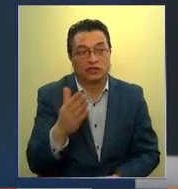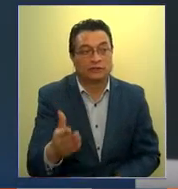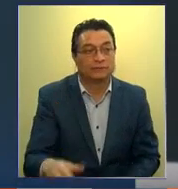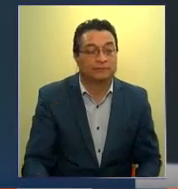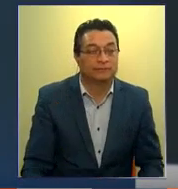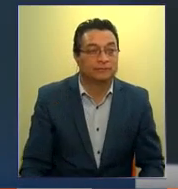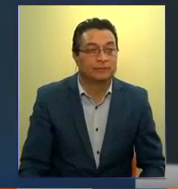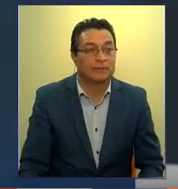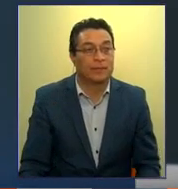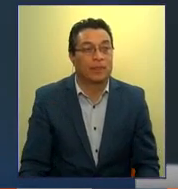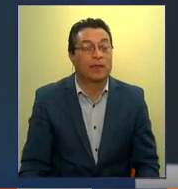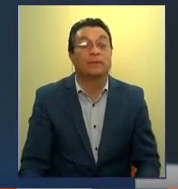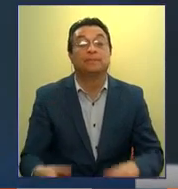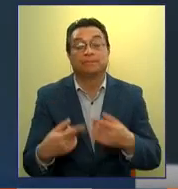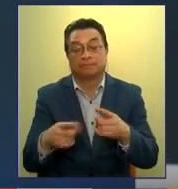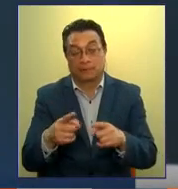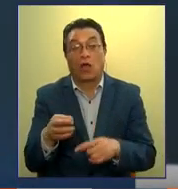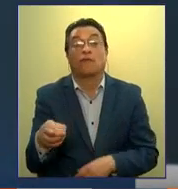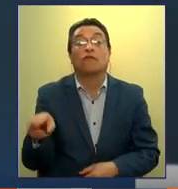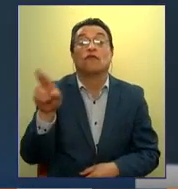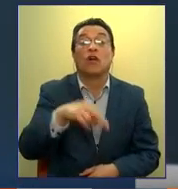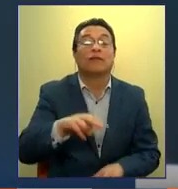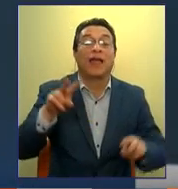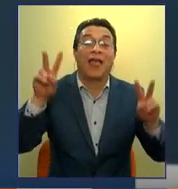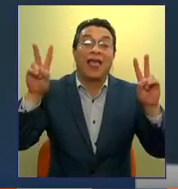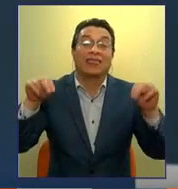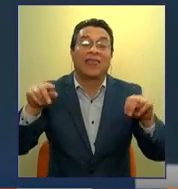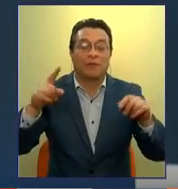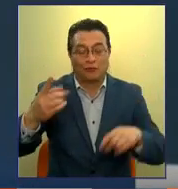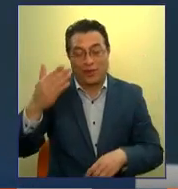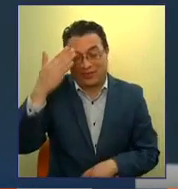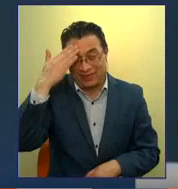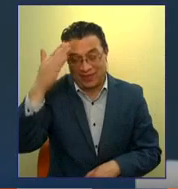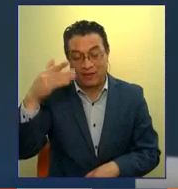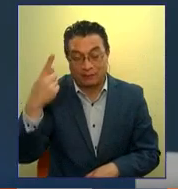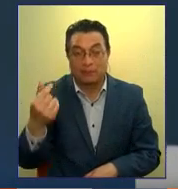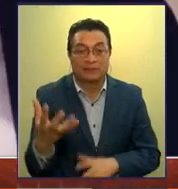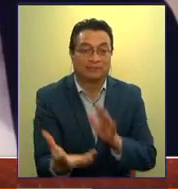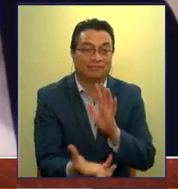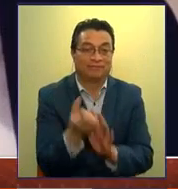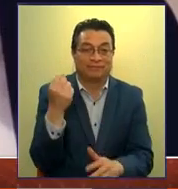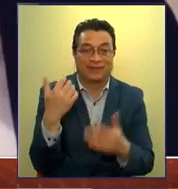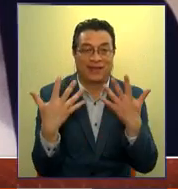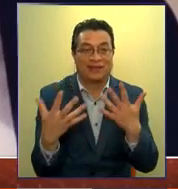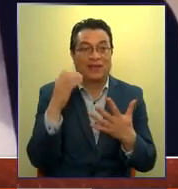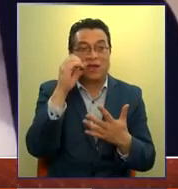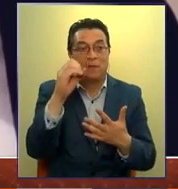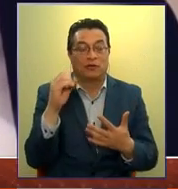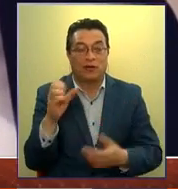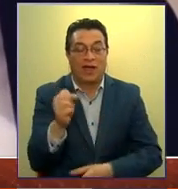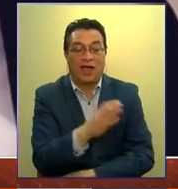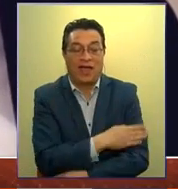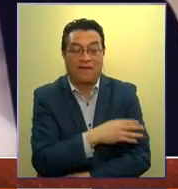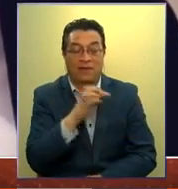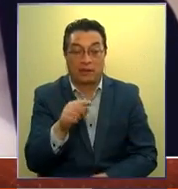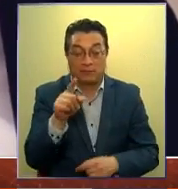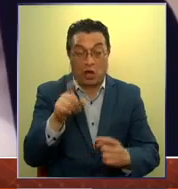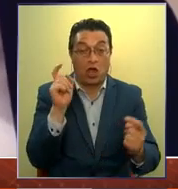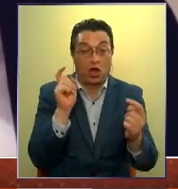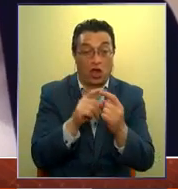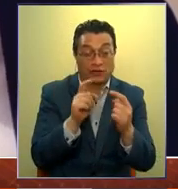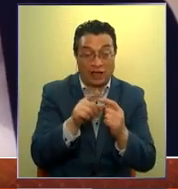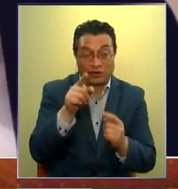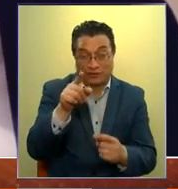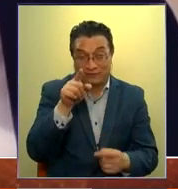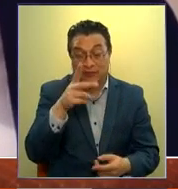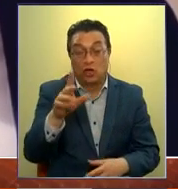Buenas noches. Bueno, vamos a volver al tema que ha marcado la jornada y es el retiro del 10% de las AFP. Para eso tomamos contacto en